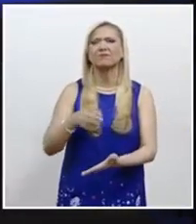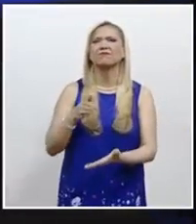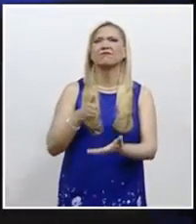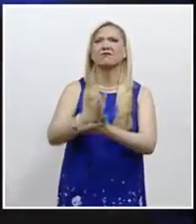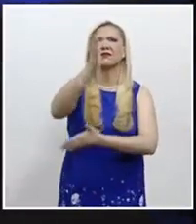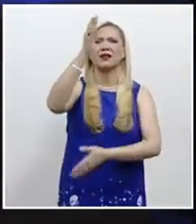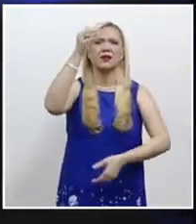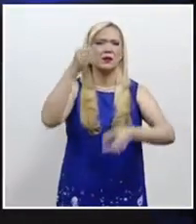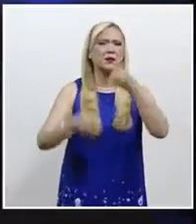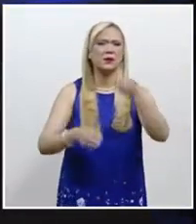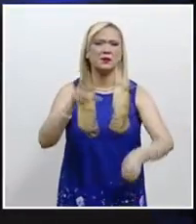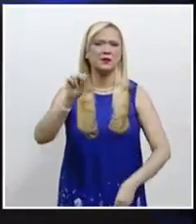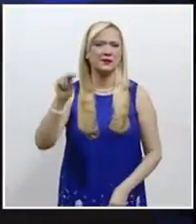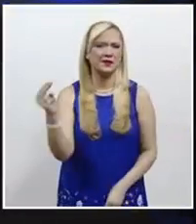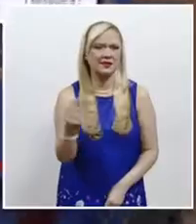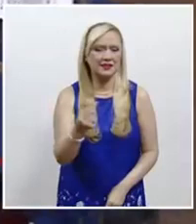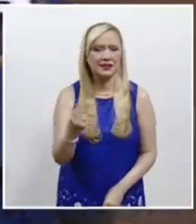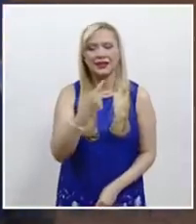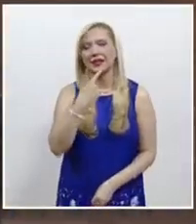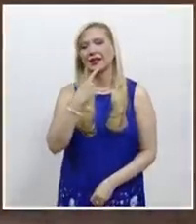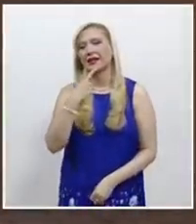de Formación Judicial.